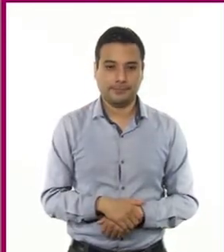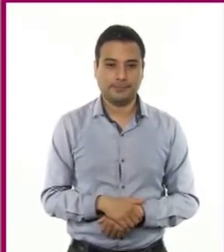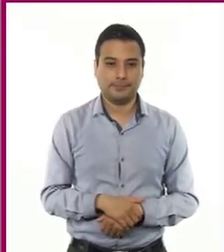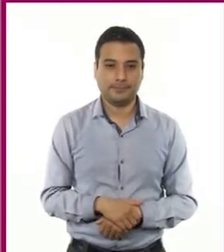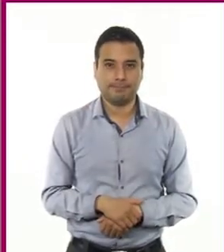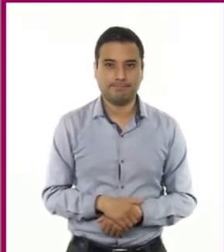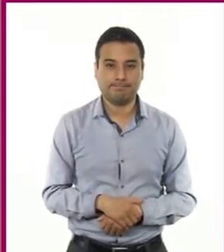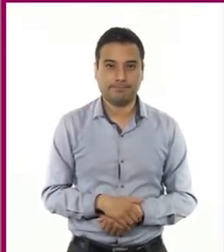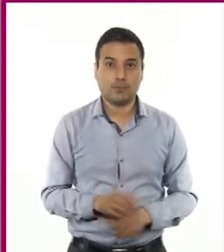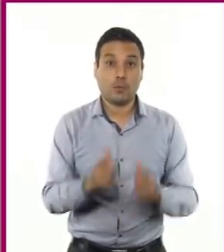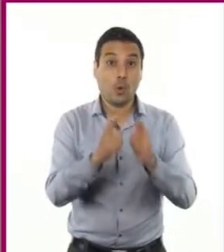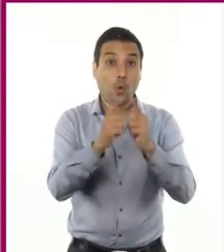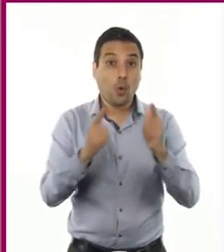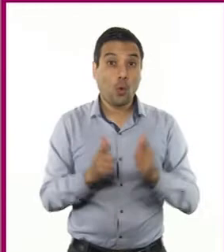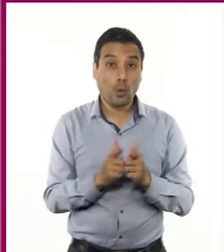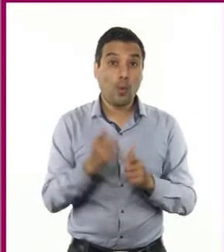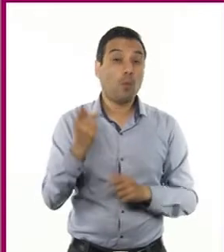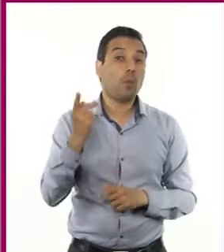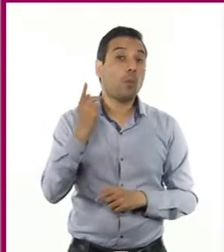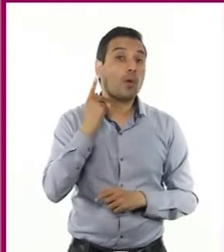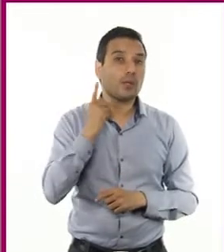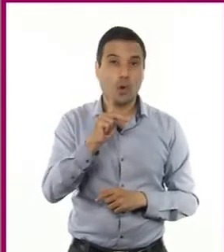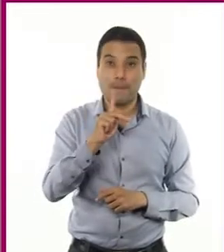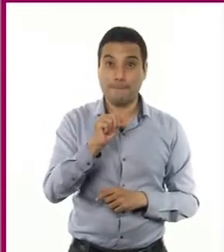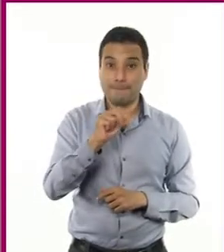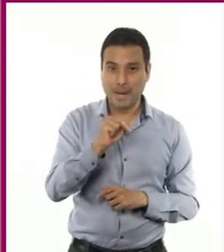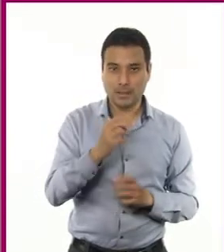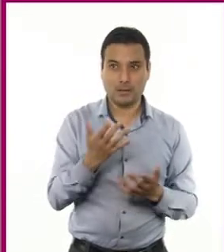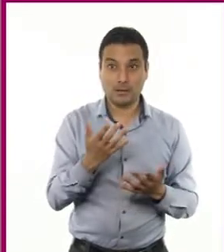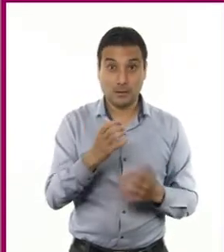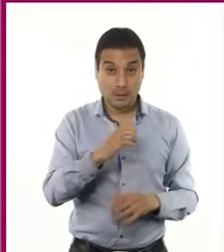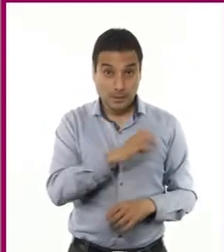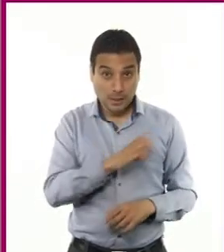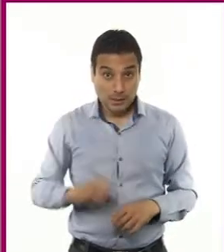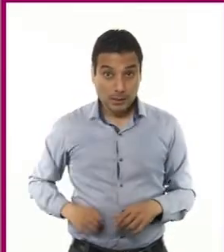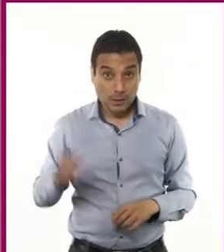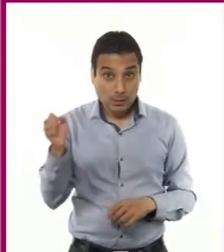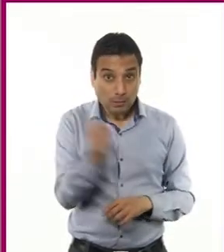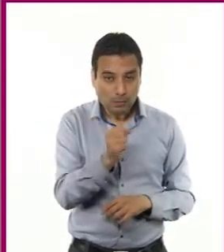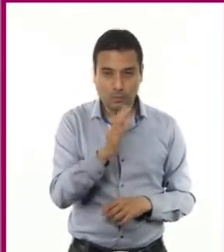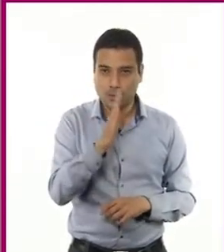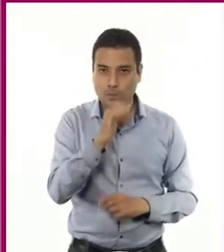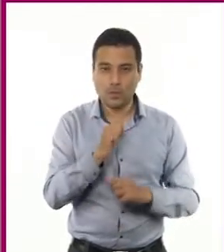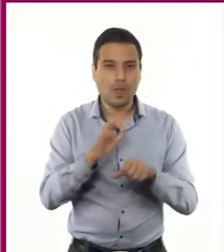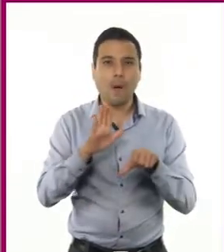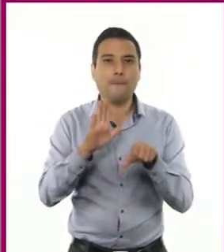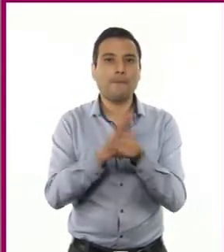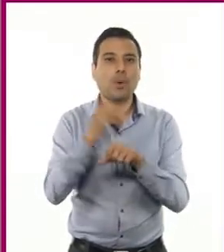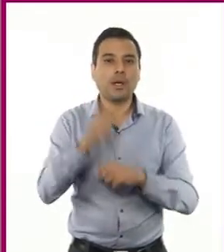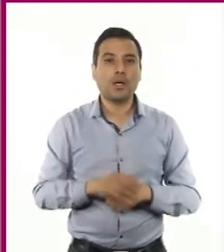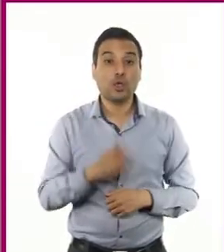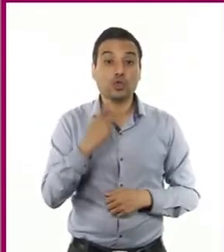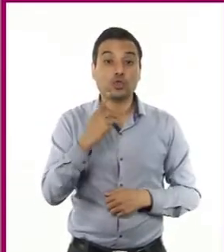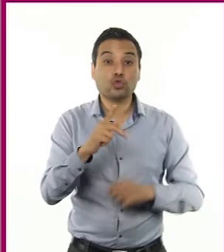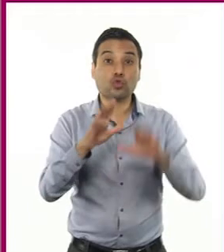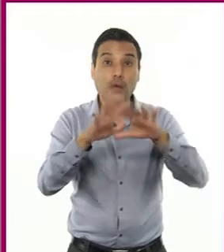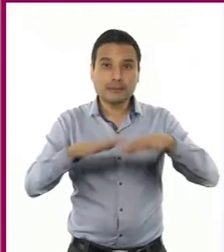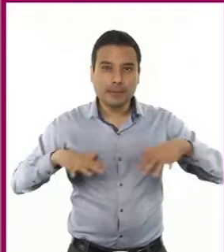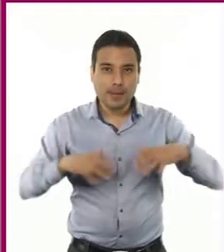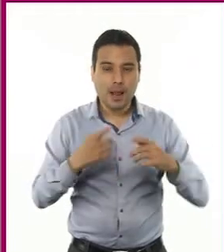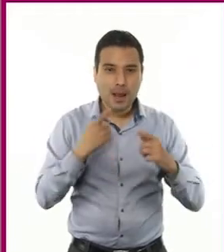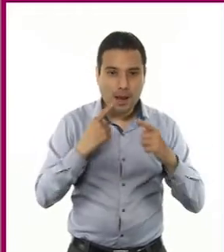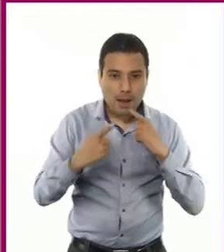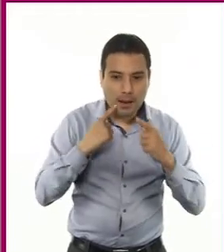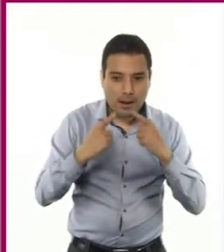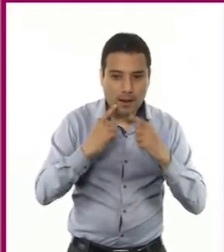el partido tradicional de oposición, Acción Nacional, no pudo postular un candidato porque en su asamblea no llegó a un acuerdo.